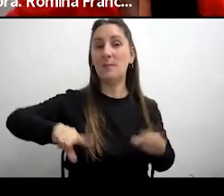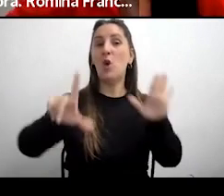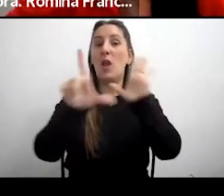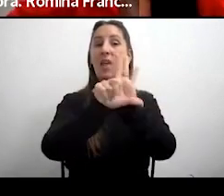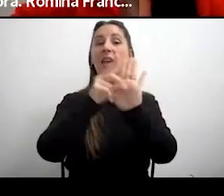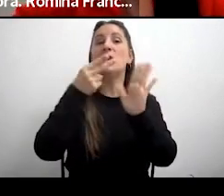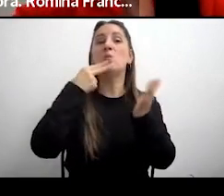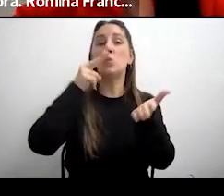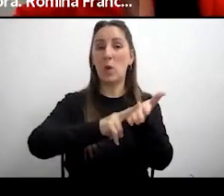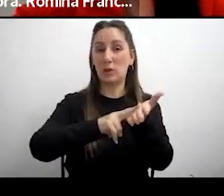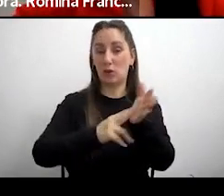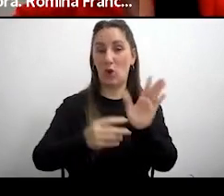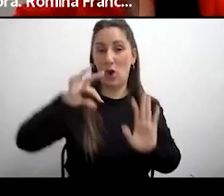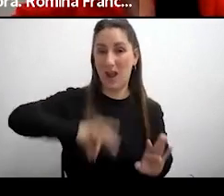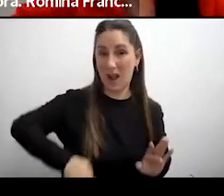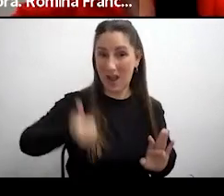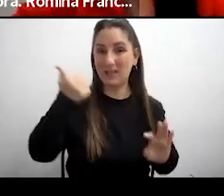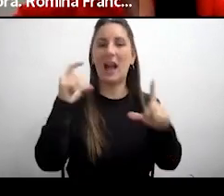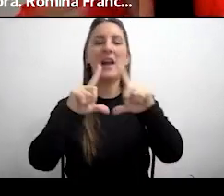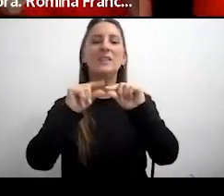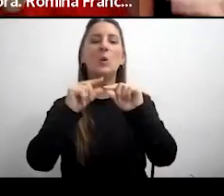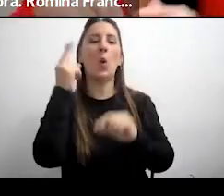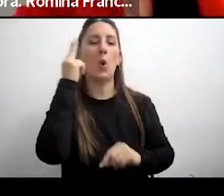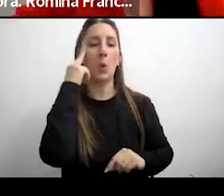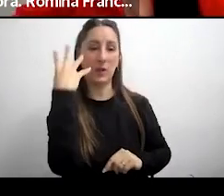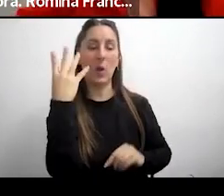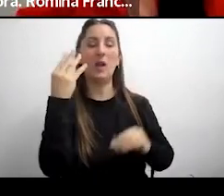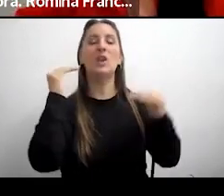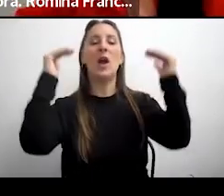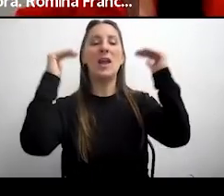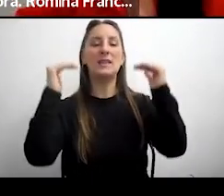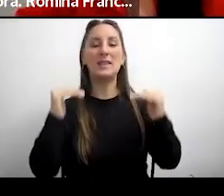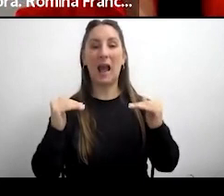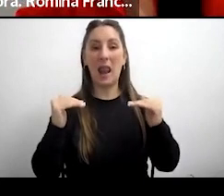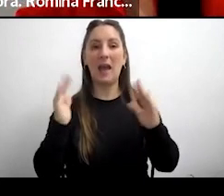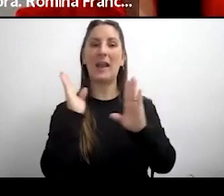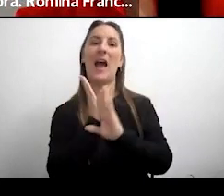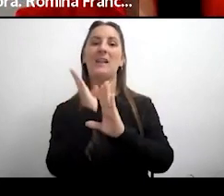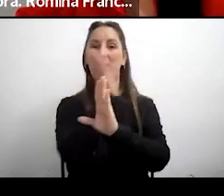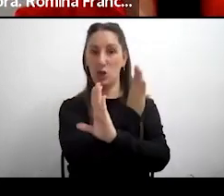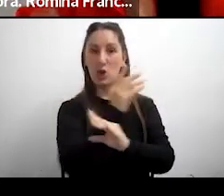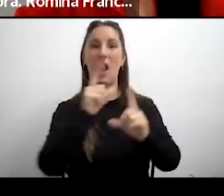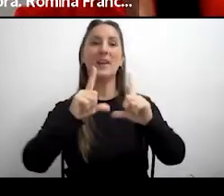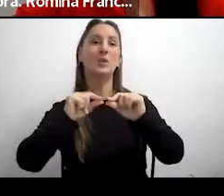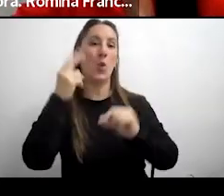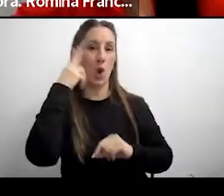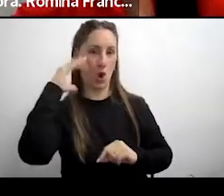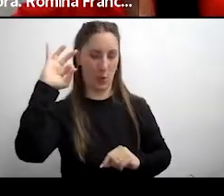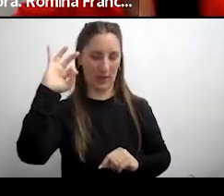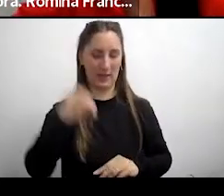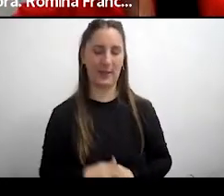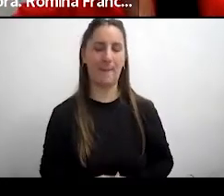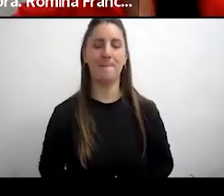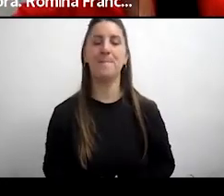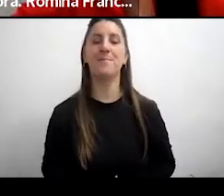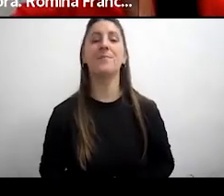las Ganancias, que es nuestro artículo 94. La escala progresiva que era el anterior artículo 90. Por supuesto,